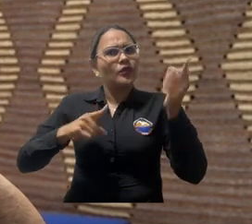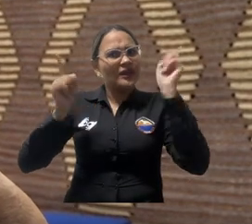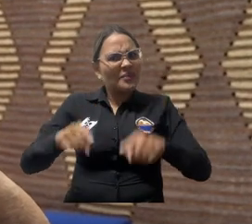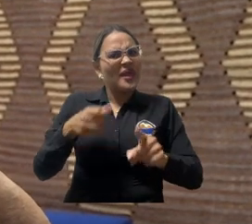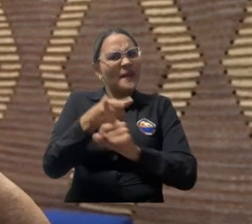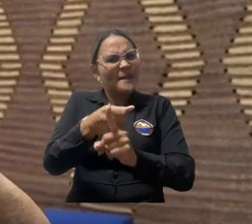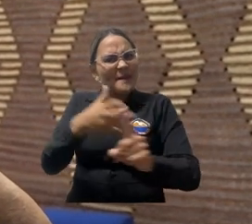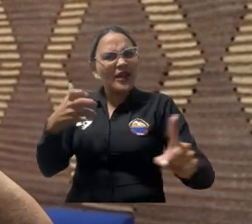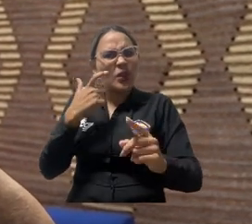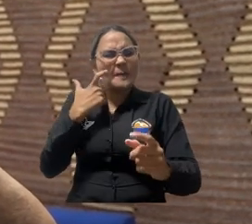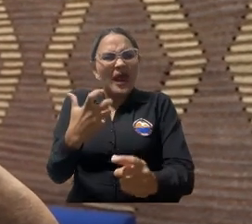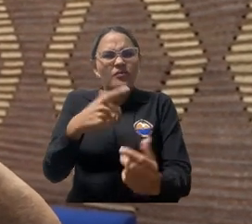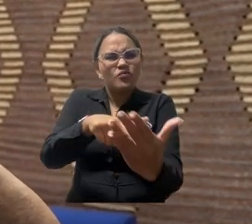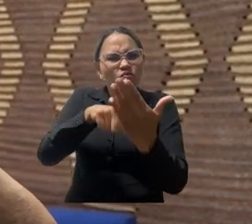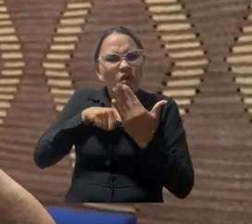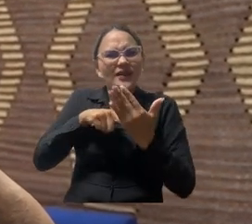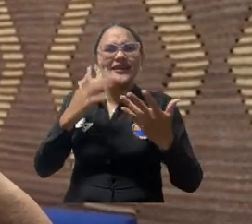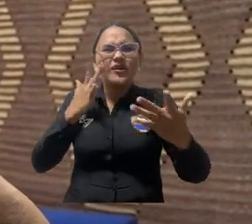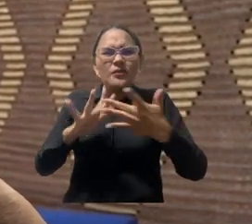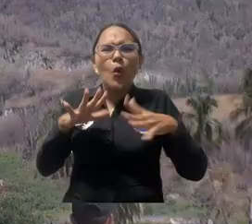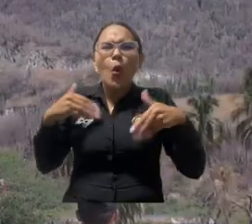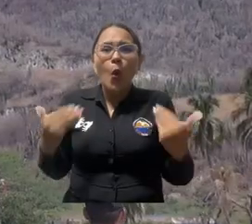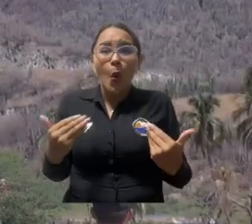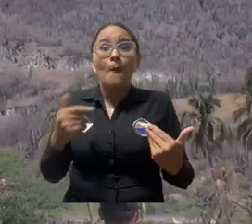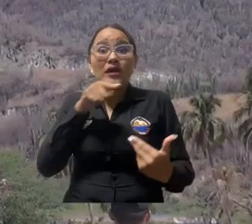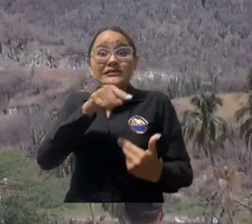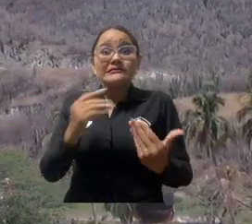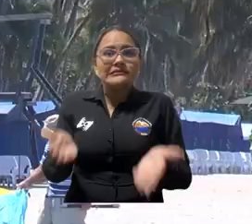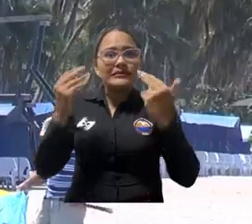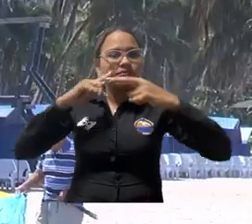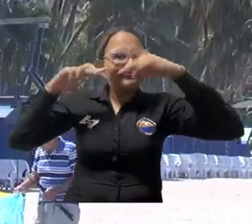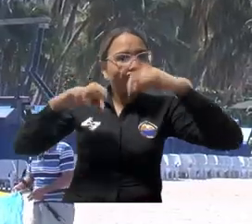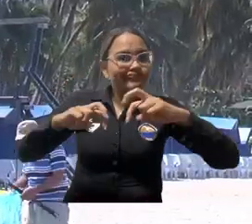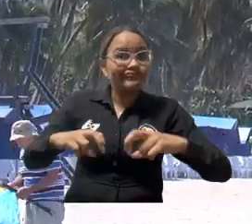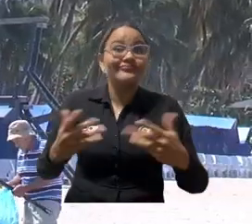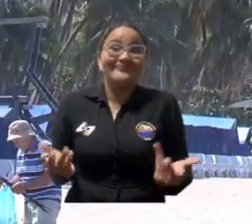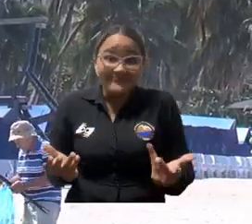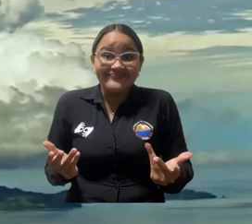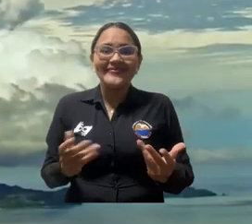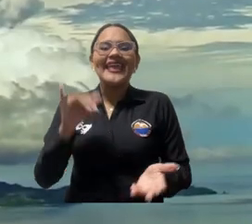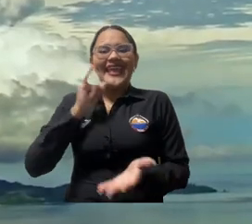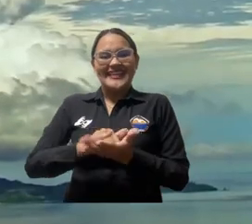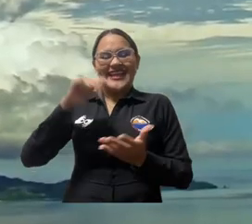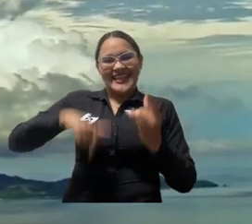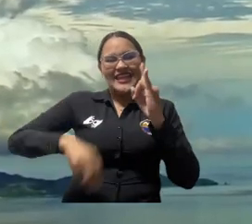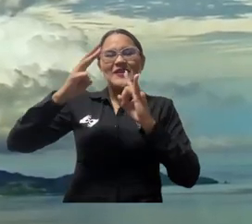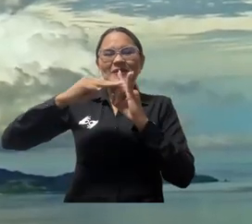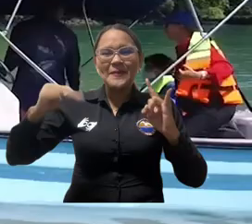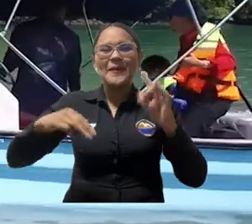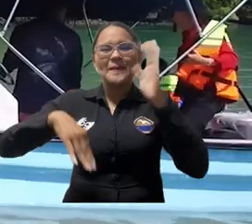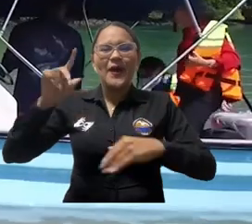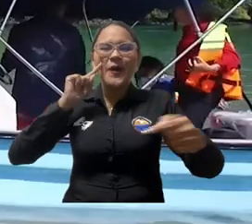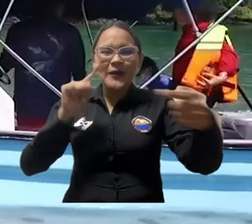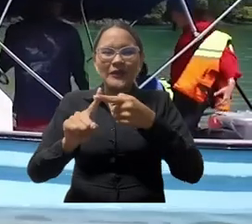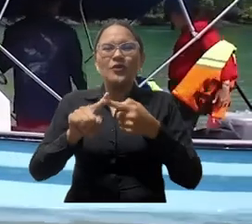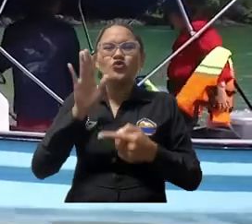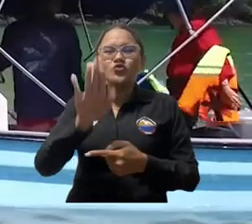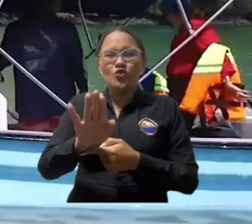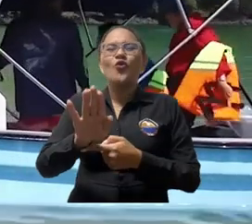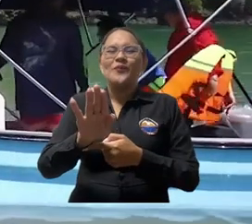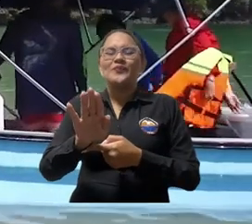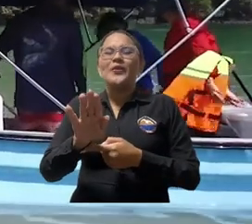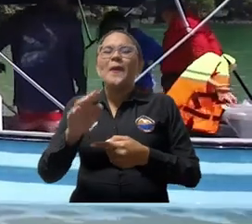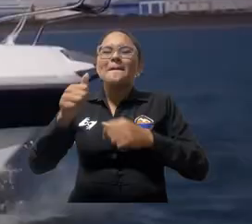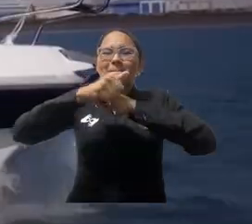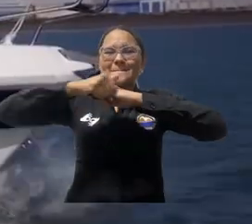porque es imposible transitar, porque es imposible ir a cualquier parte. Como parte de la membresía de Unimagdalena en el Campus de Excelencia Internacional del Mar,